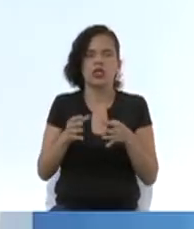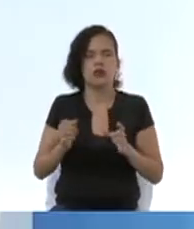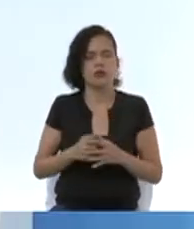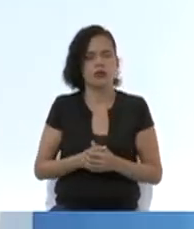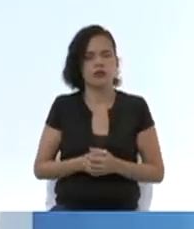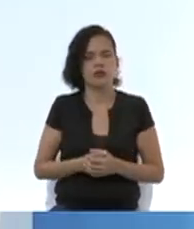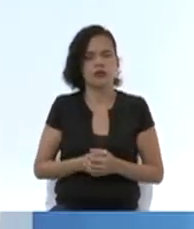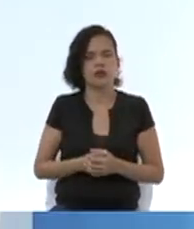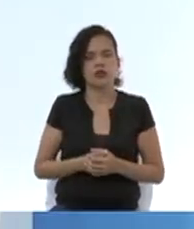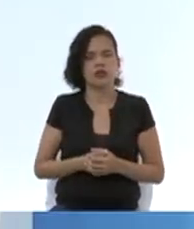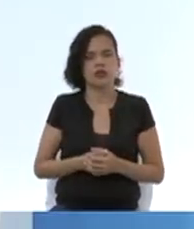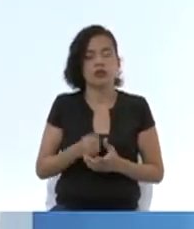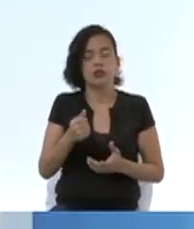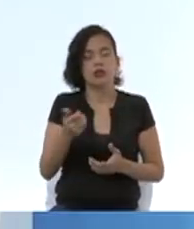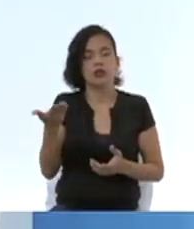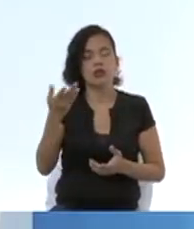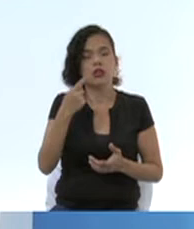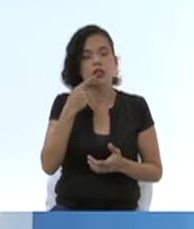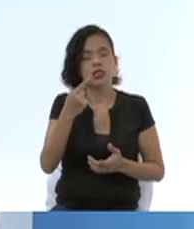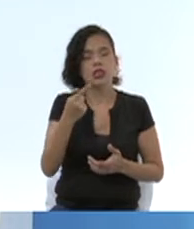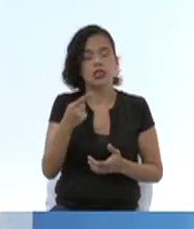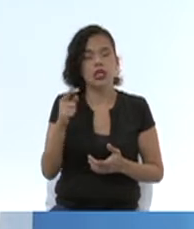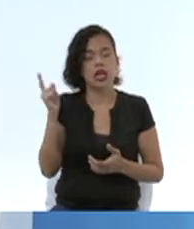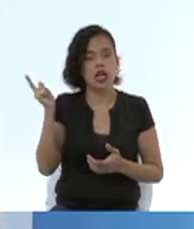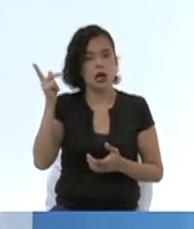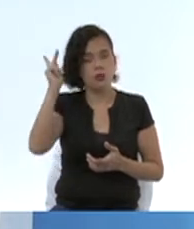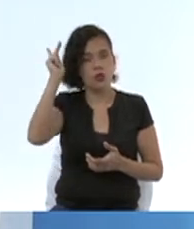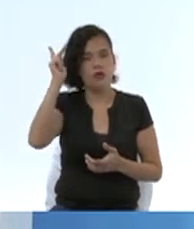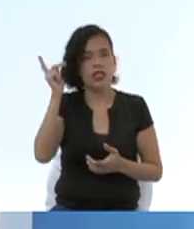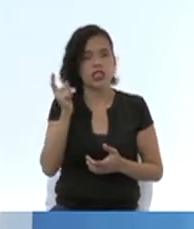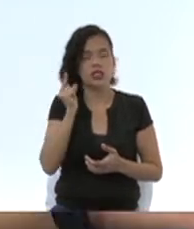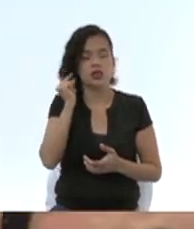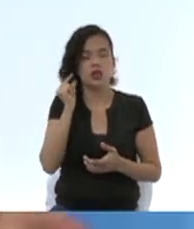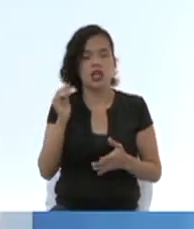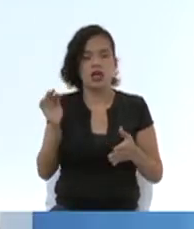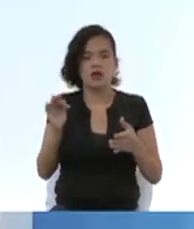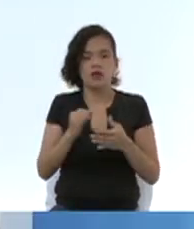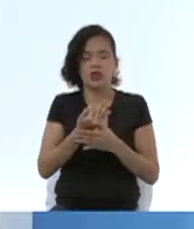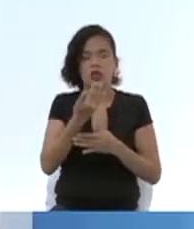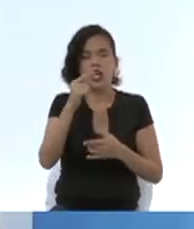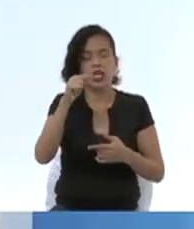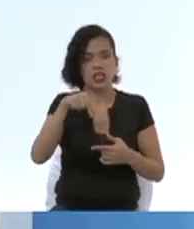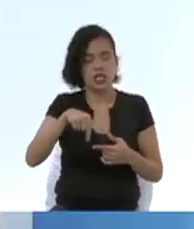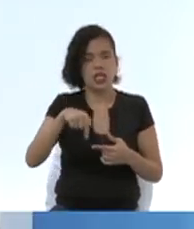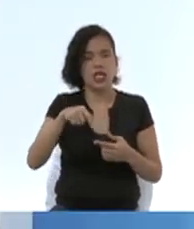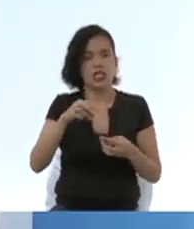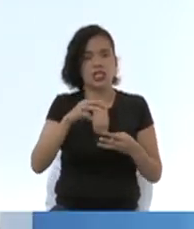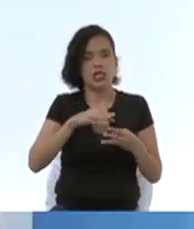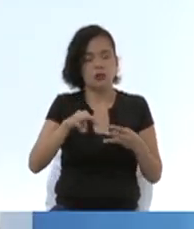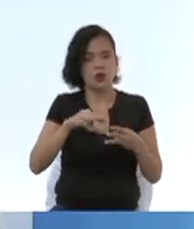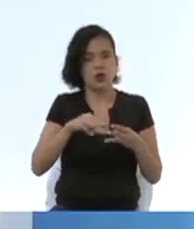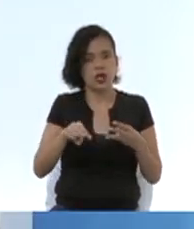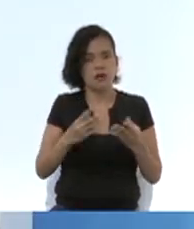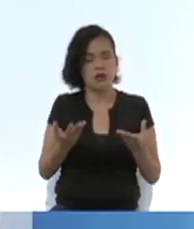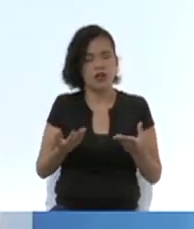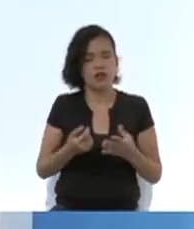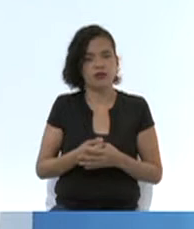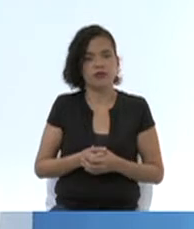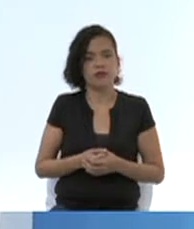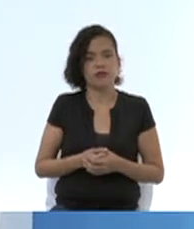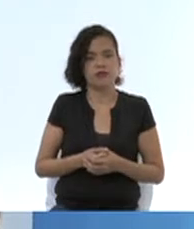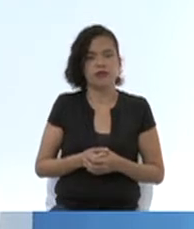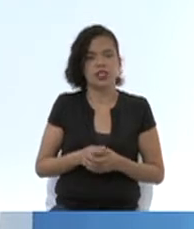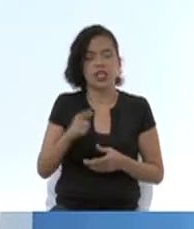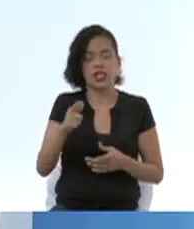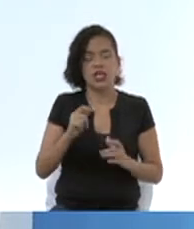cabe destacar que Heyler es fundadora de este programa de Cada Familia Una Escuela. Ella